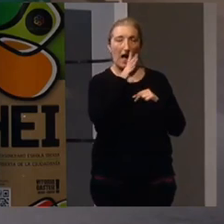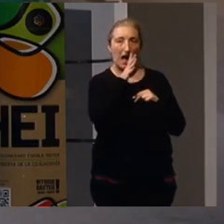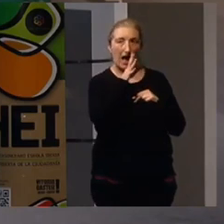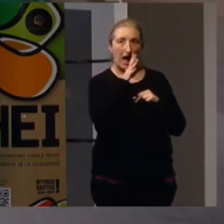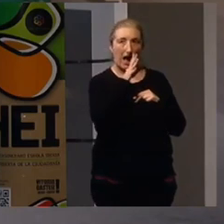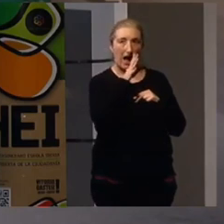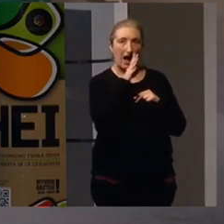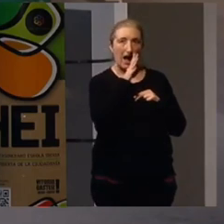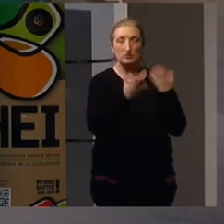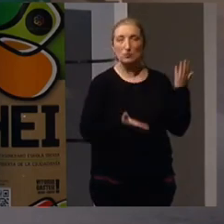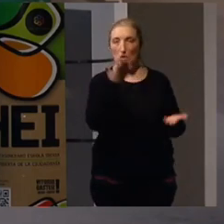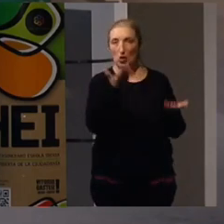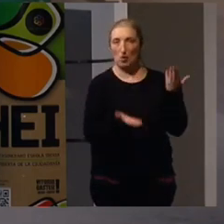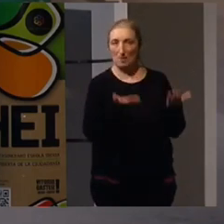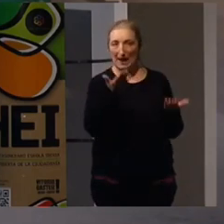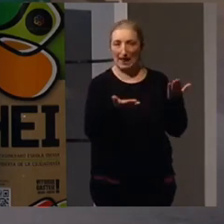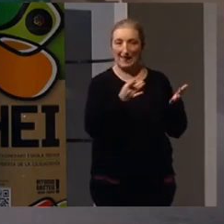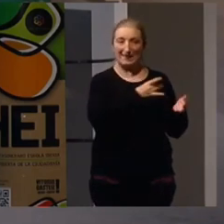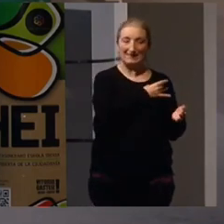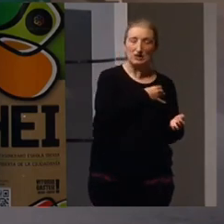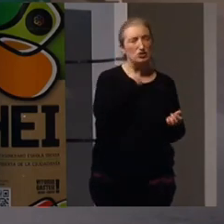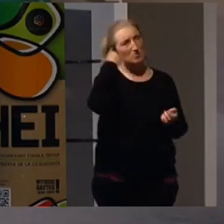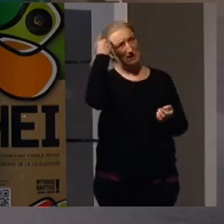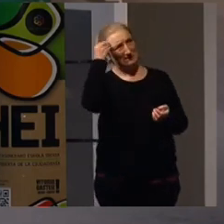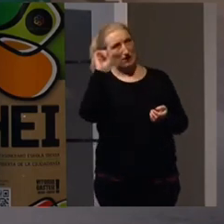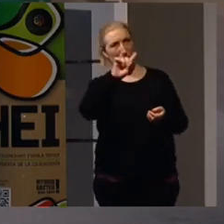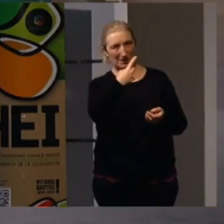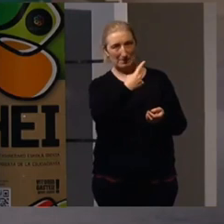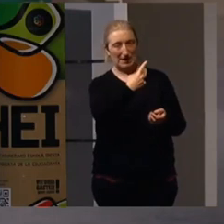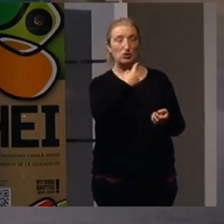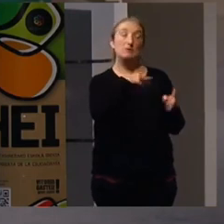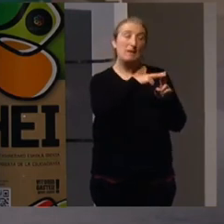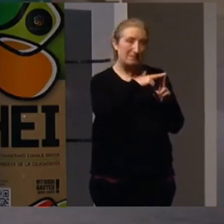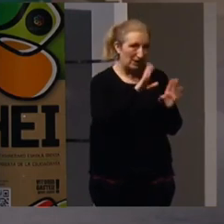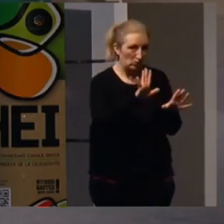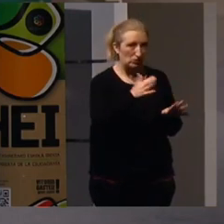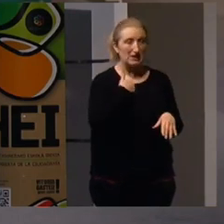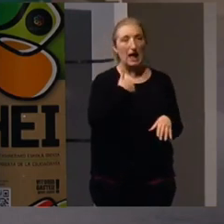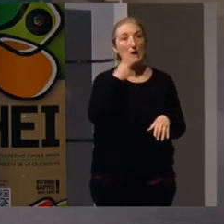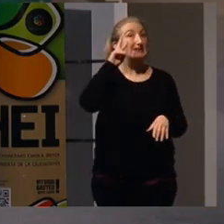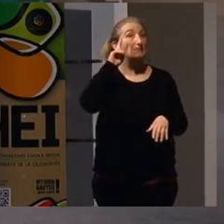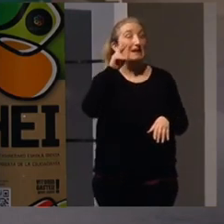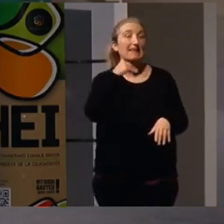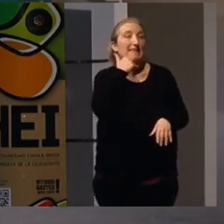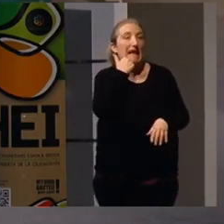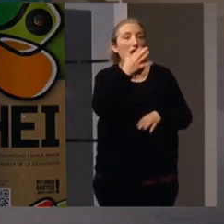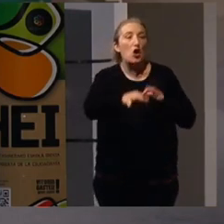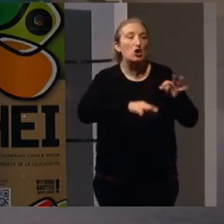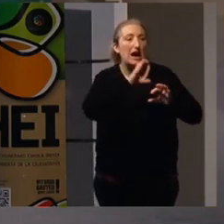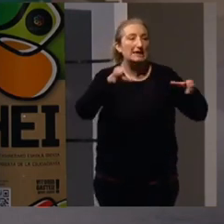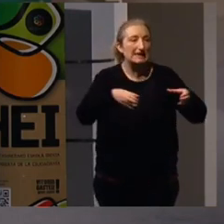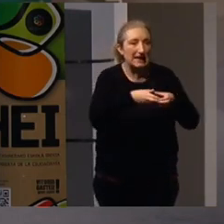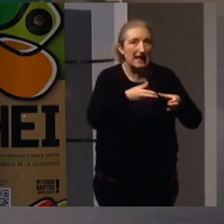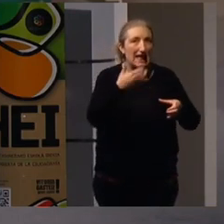esto de esta comparación entre el sindicato, claro, he pensado lo primero. Te iba a preguntar, ¿conoces alguna experiencia